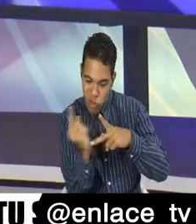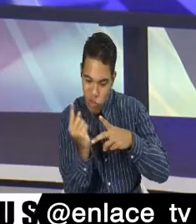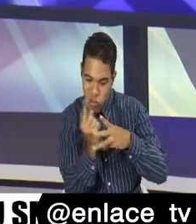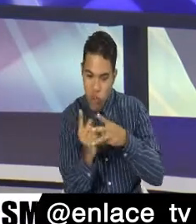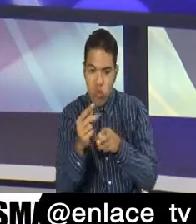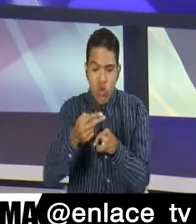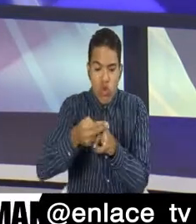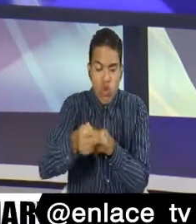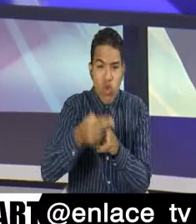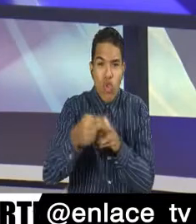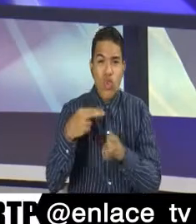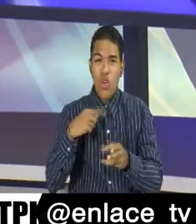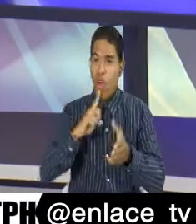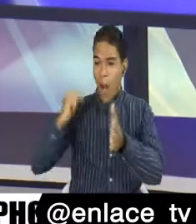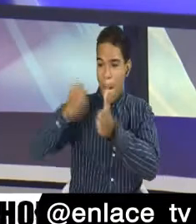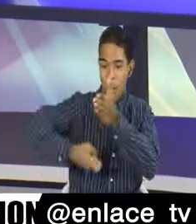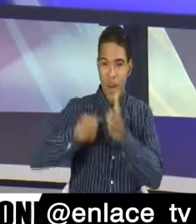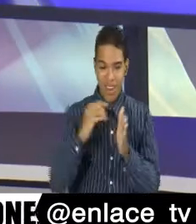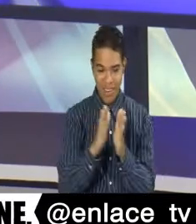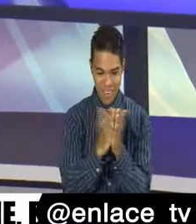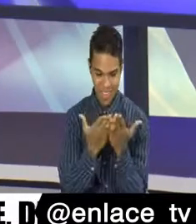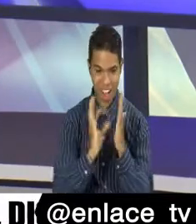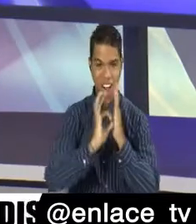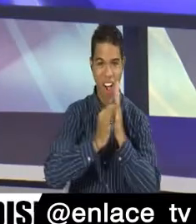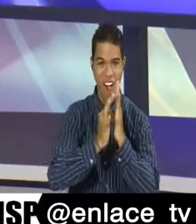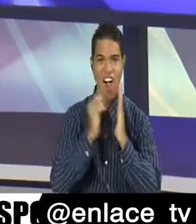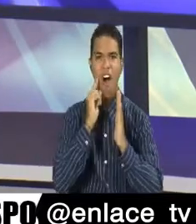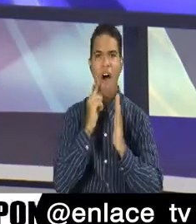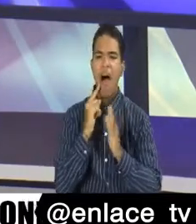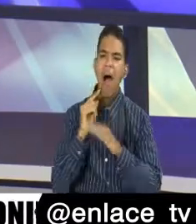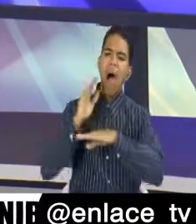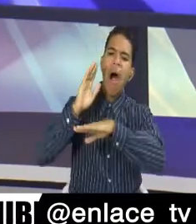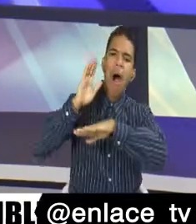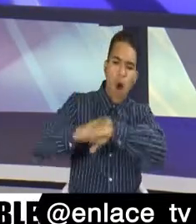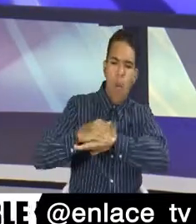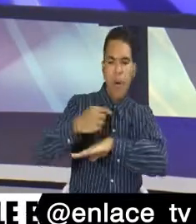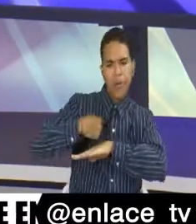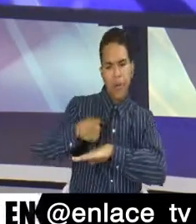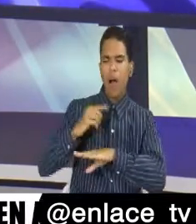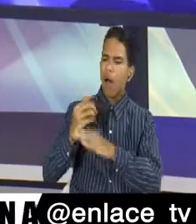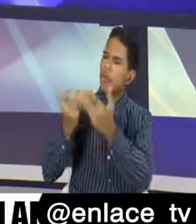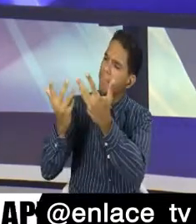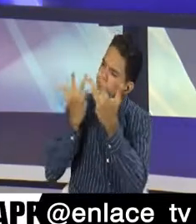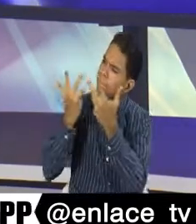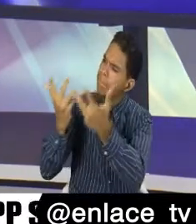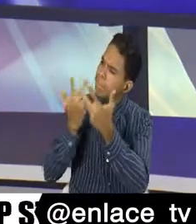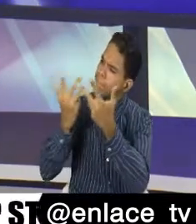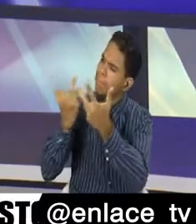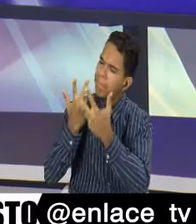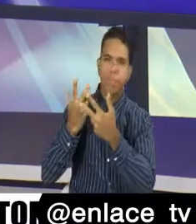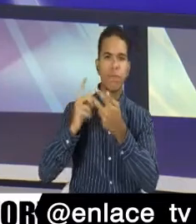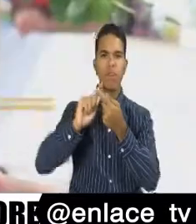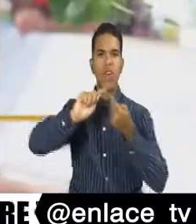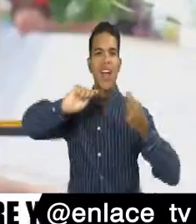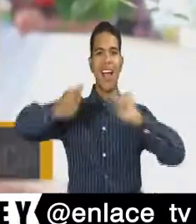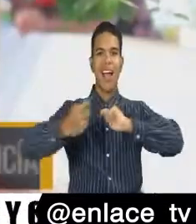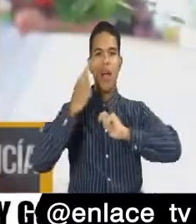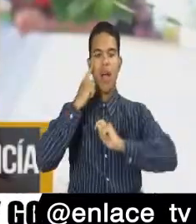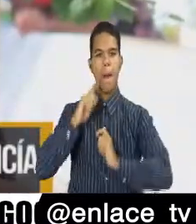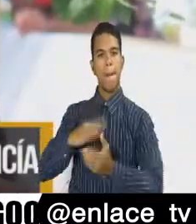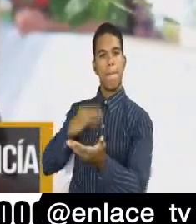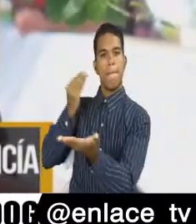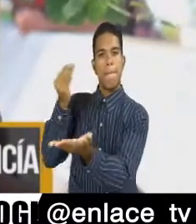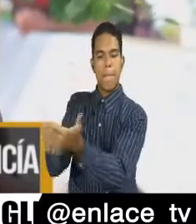de Policía y Convivencia dejarán de ser pedagógicos y pasarán a ser sancionados con violaciones sus multas. Bueno, en este momento ya